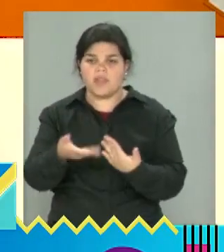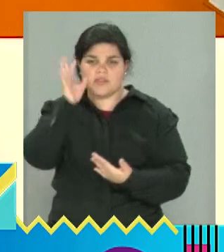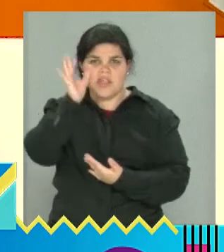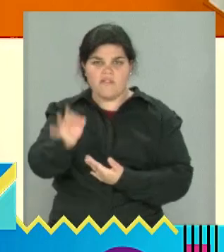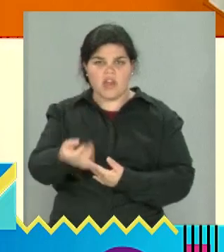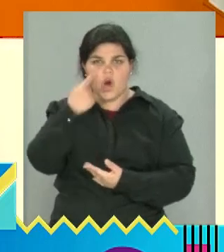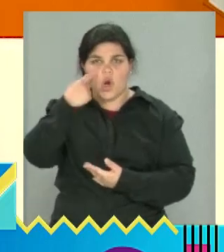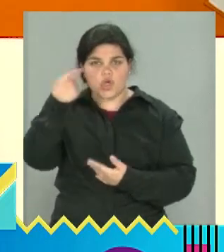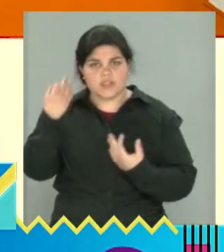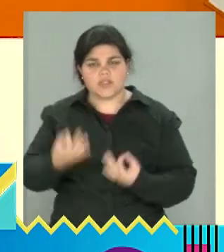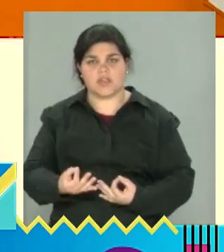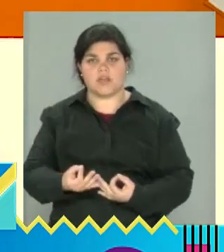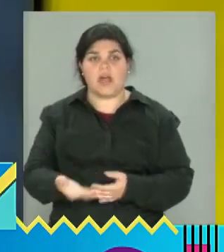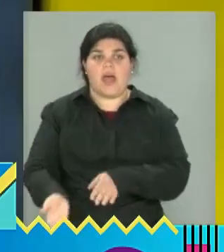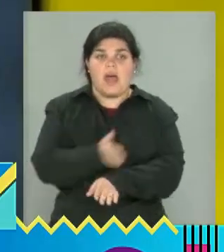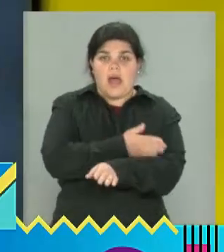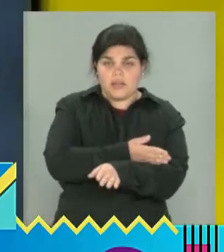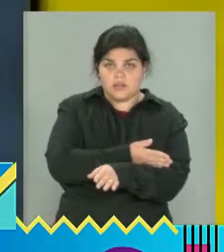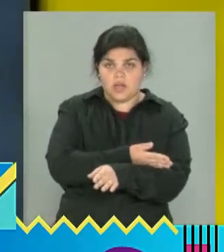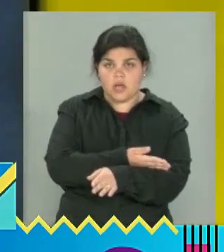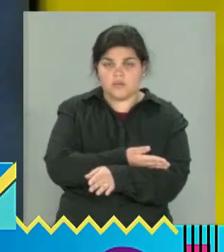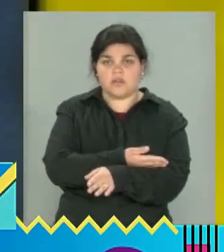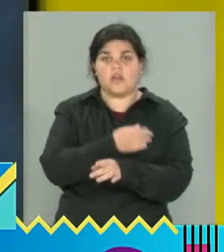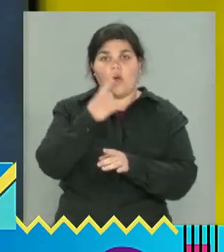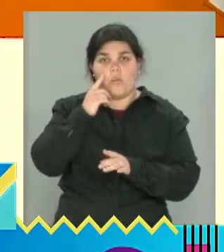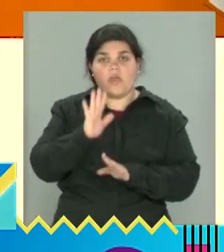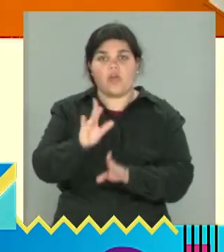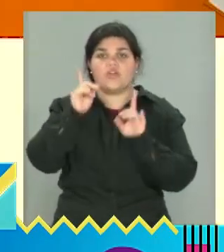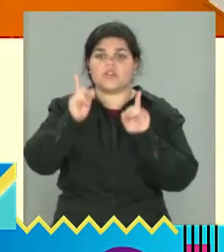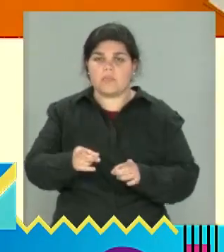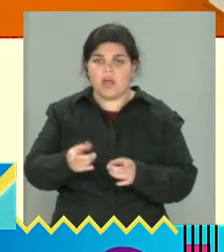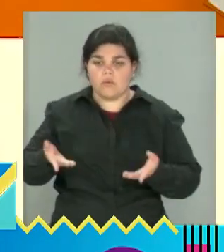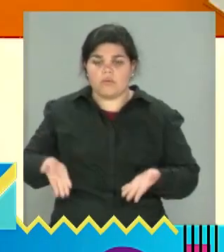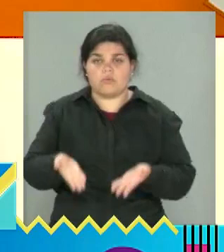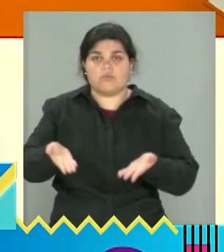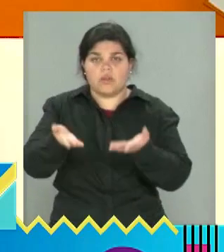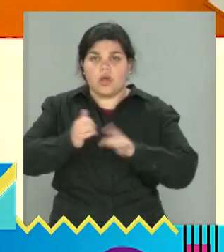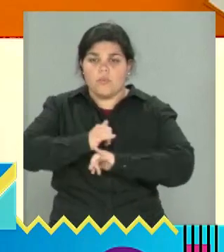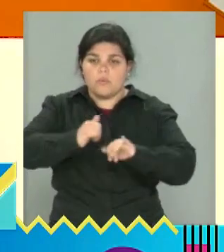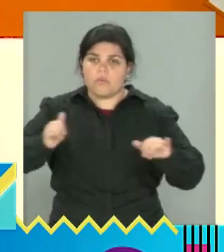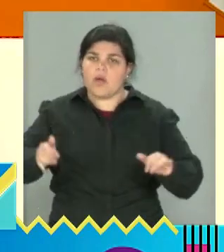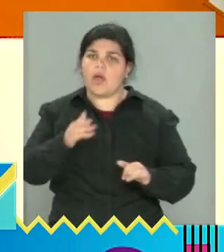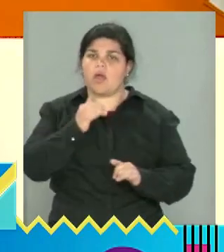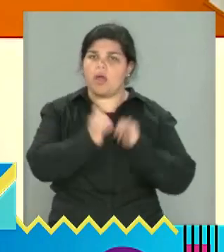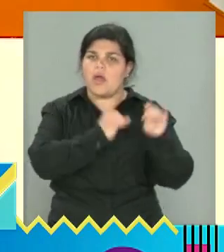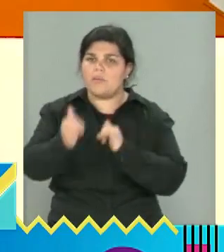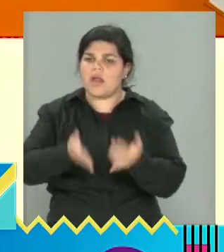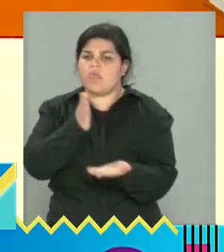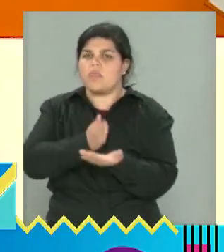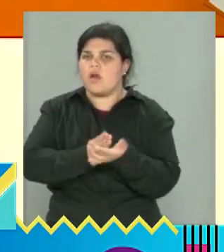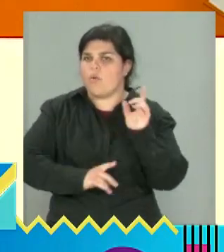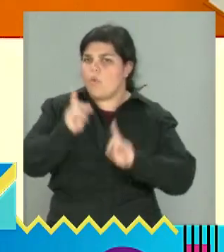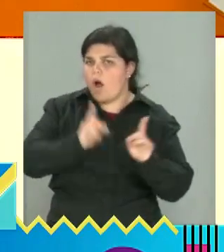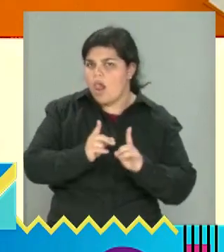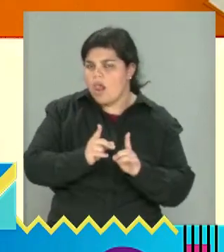sea, prevenir y promocionar, es decir, dar a conocer cuáles son sus derechos y qué es lo que pueden hacer en